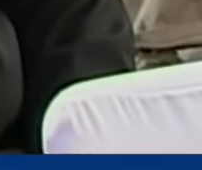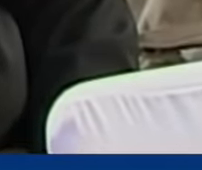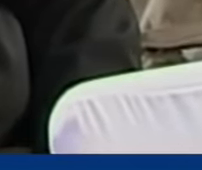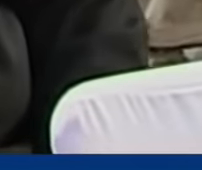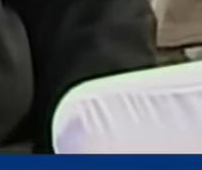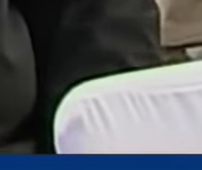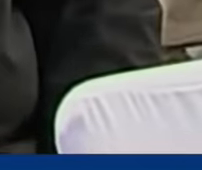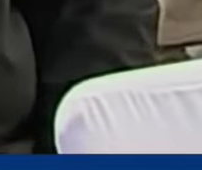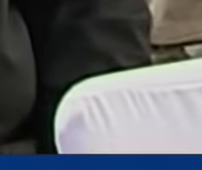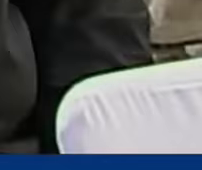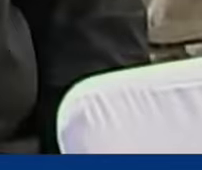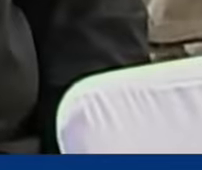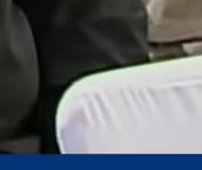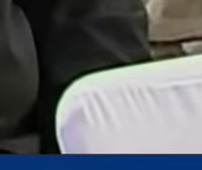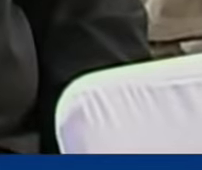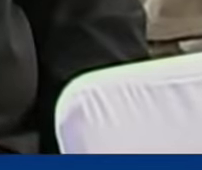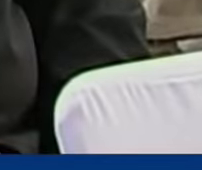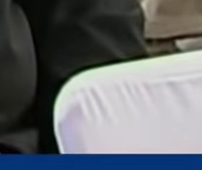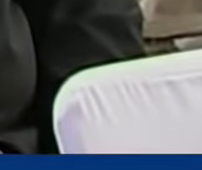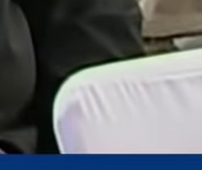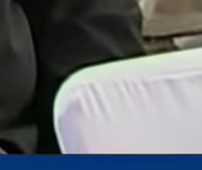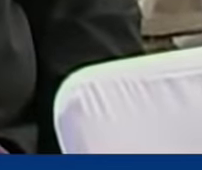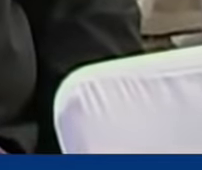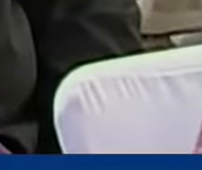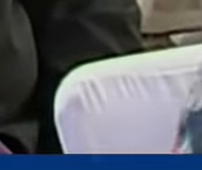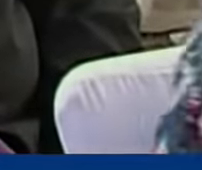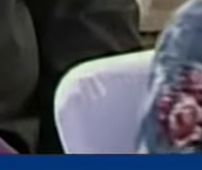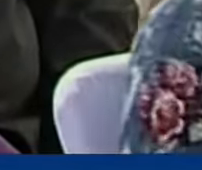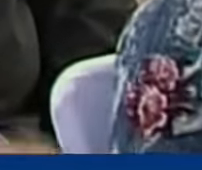Open the door, vas para Tocorón.